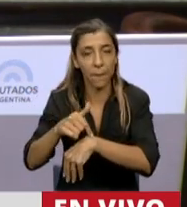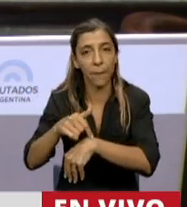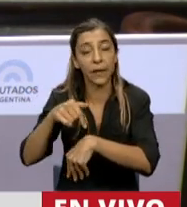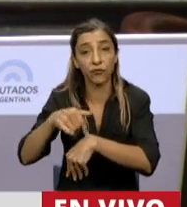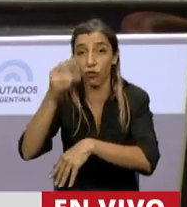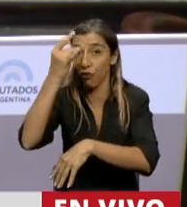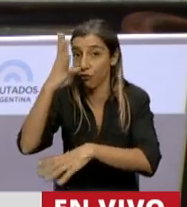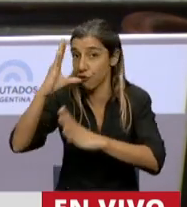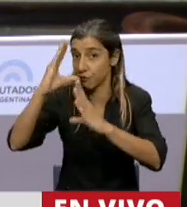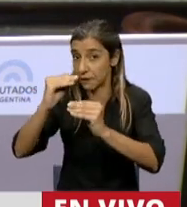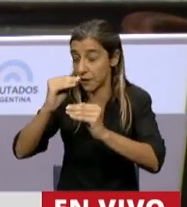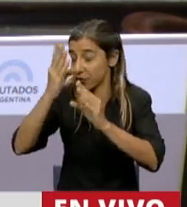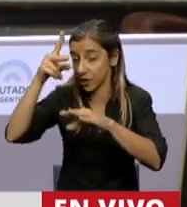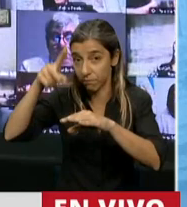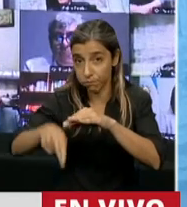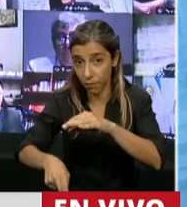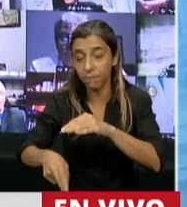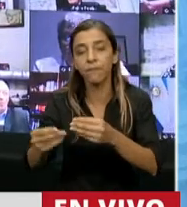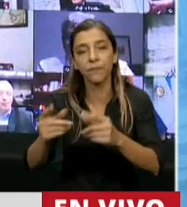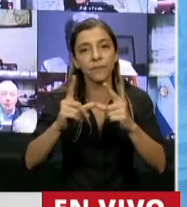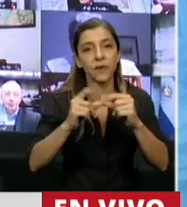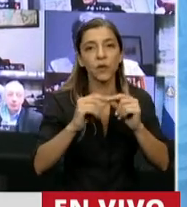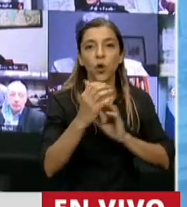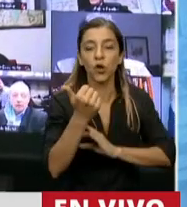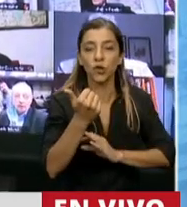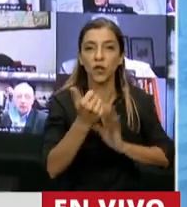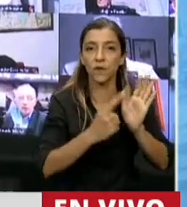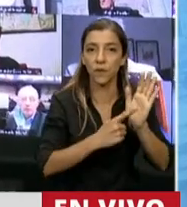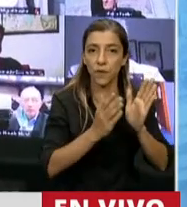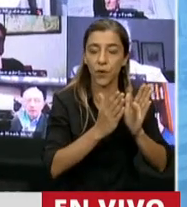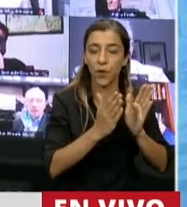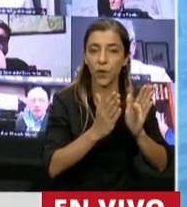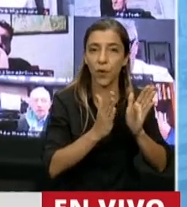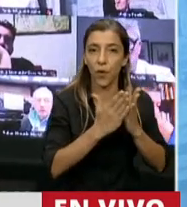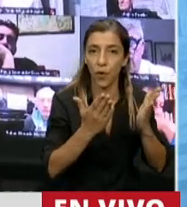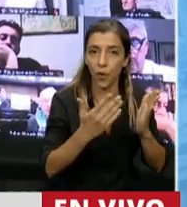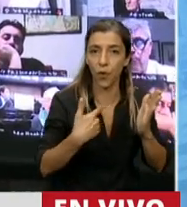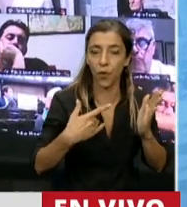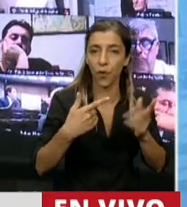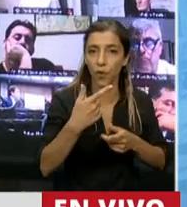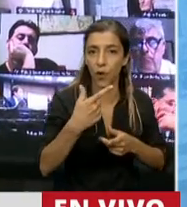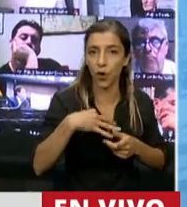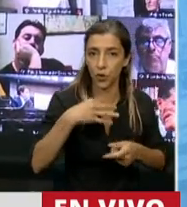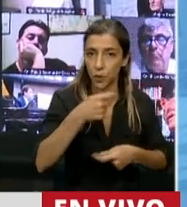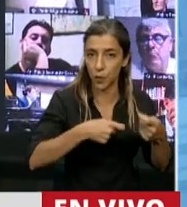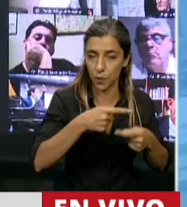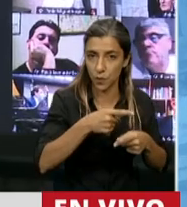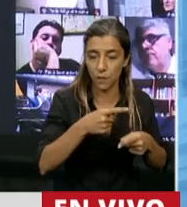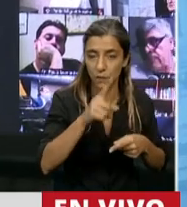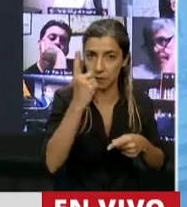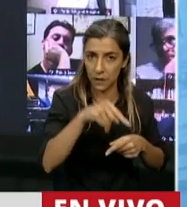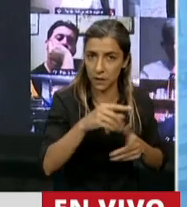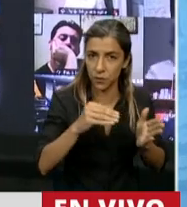el artículo 6 del Código Civil y Comercial de la Nación, pero además hizo un exégesis del artículo